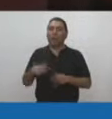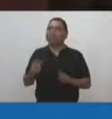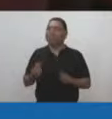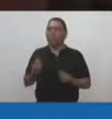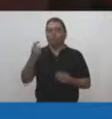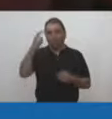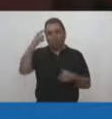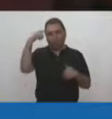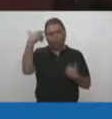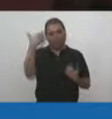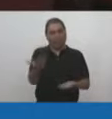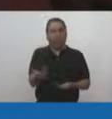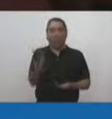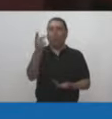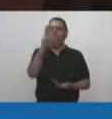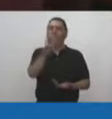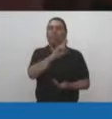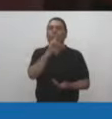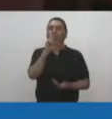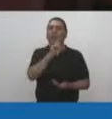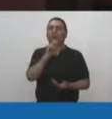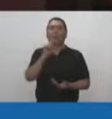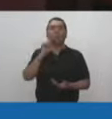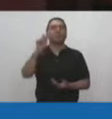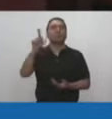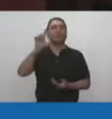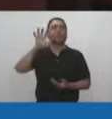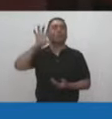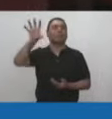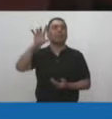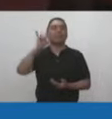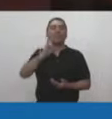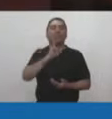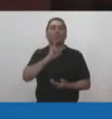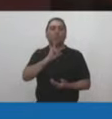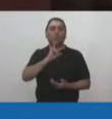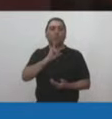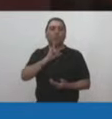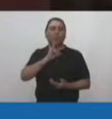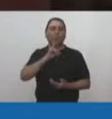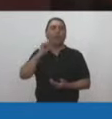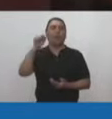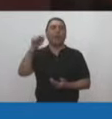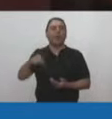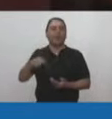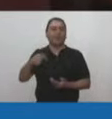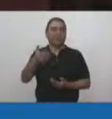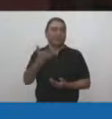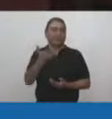que generó un repudio masivo en la sociedad. ¿Cómo volvemos a estar hablando del mismo tema?